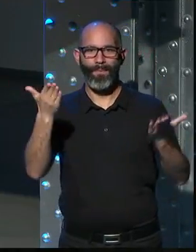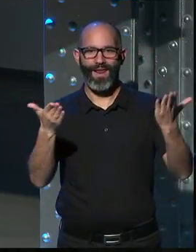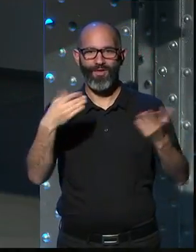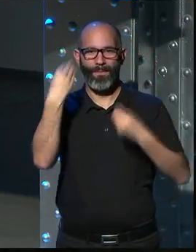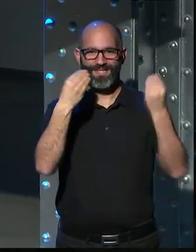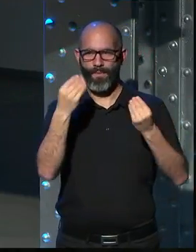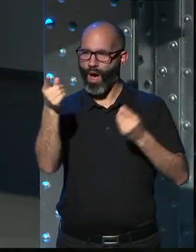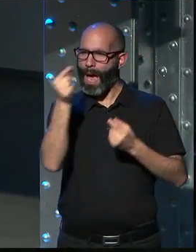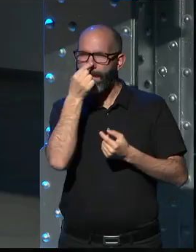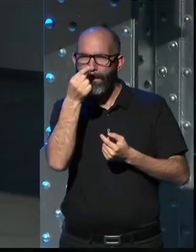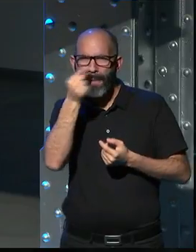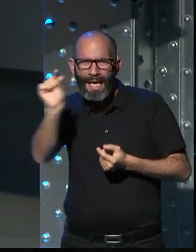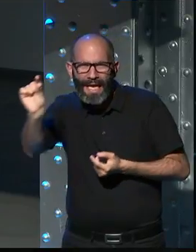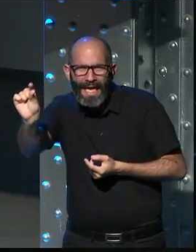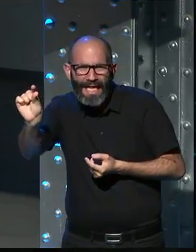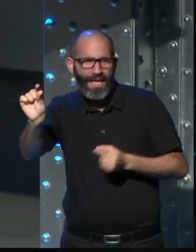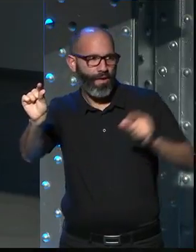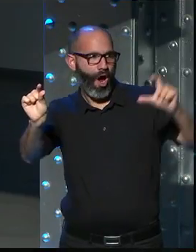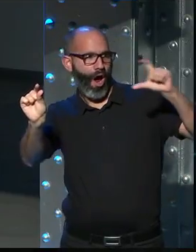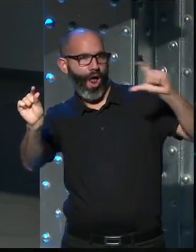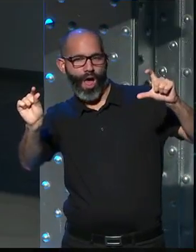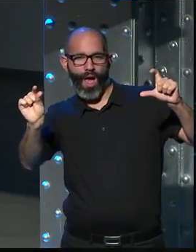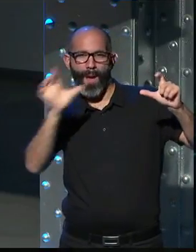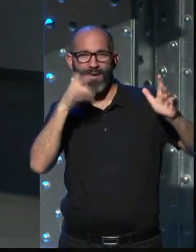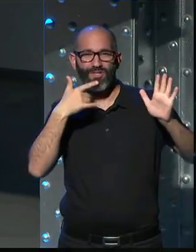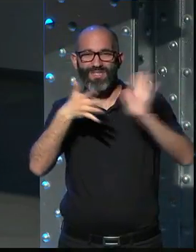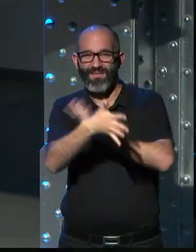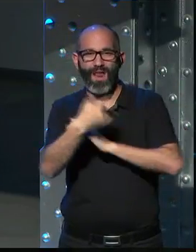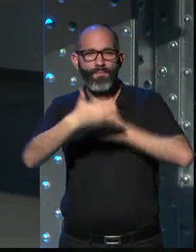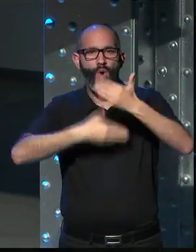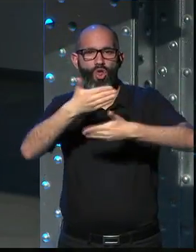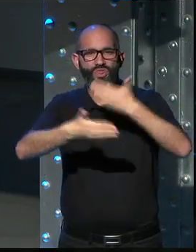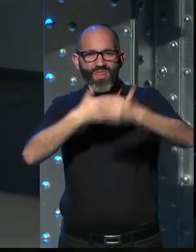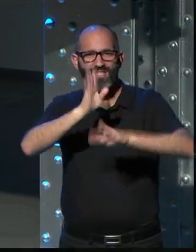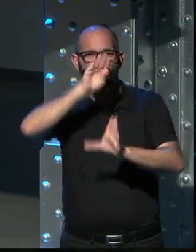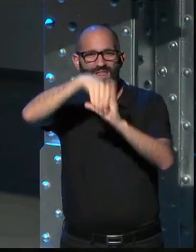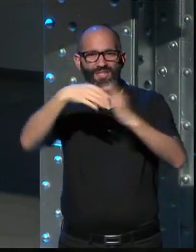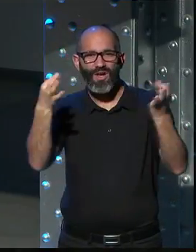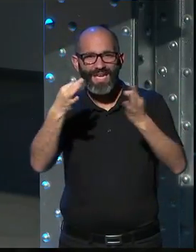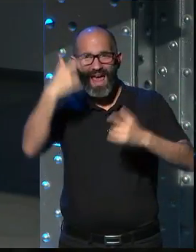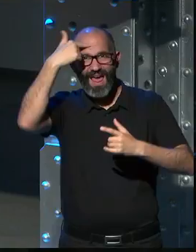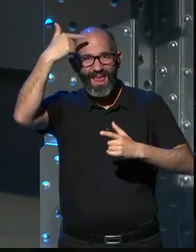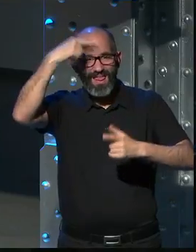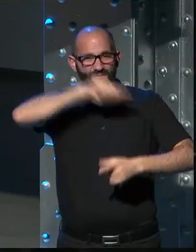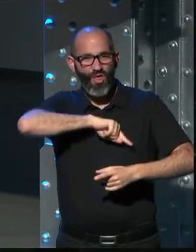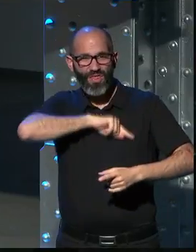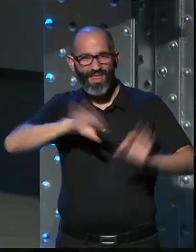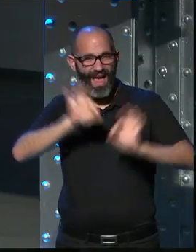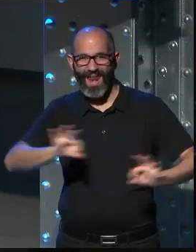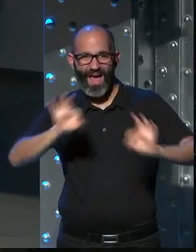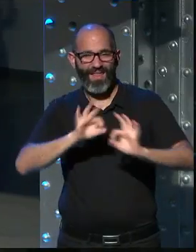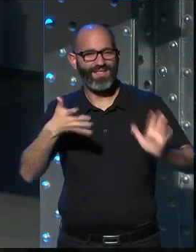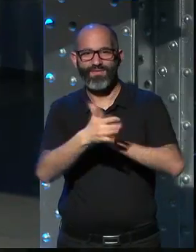una nariz pequeñísima. Pero esto no es un proceso en el que intervenga nuestra conciencia, sino que está ocurriendo de